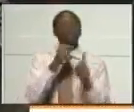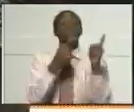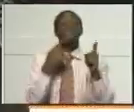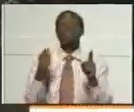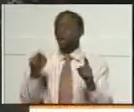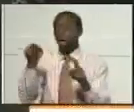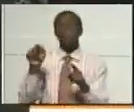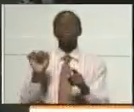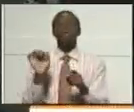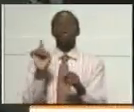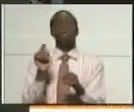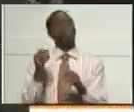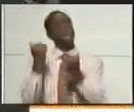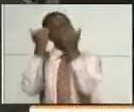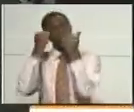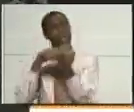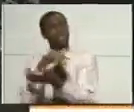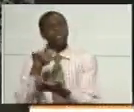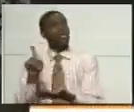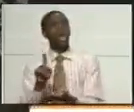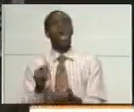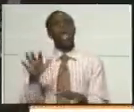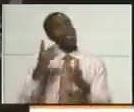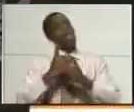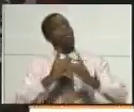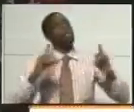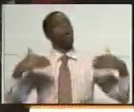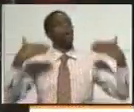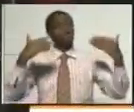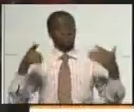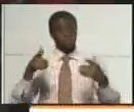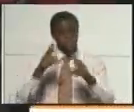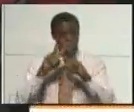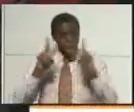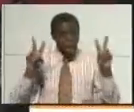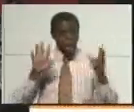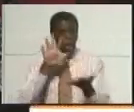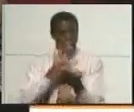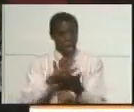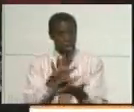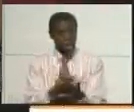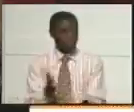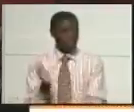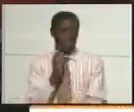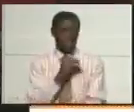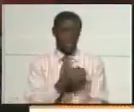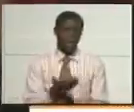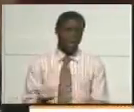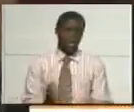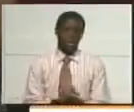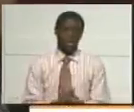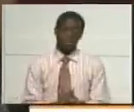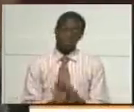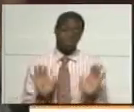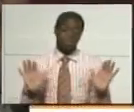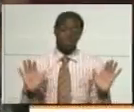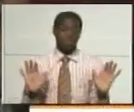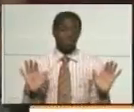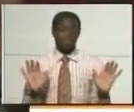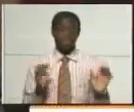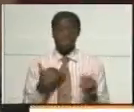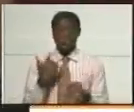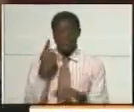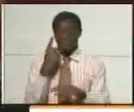Demócrata, protestas pacíficas. ¿Sí? Bueno, no, medio lenguaje. Aquí